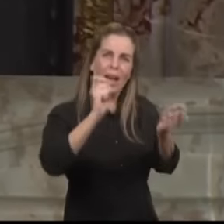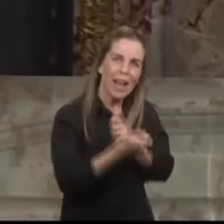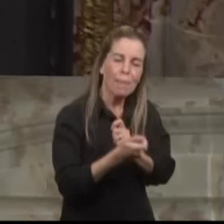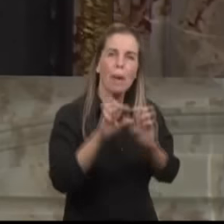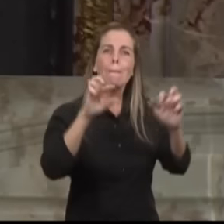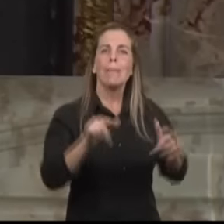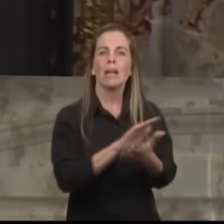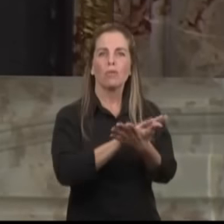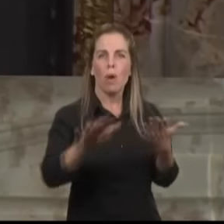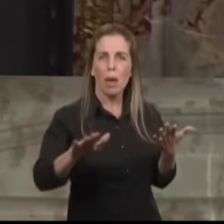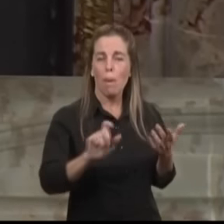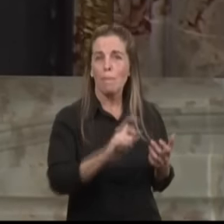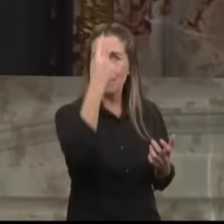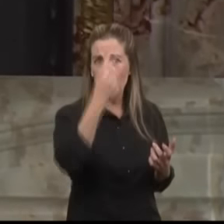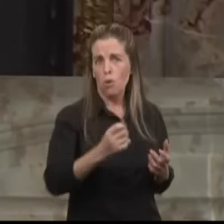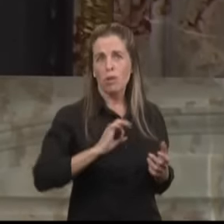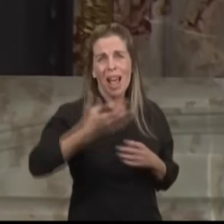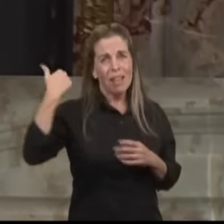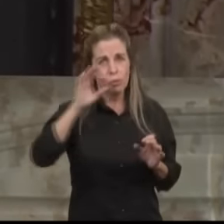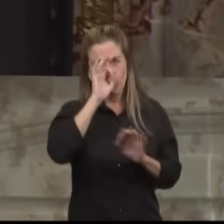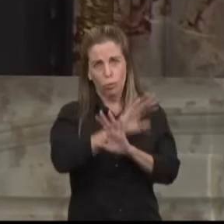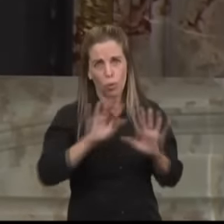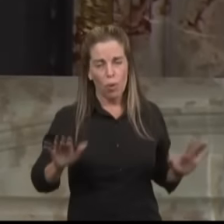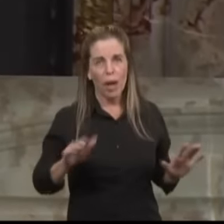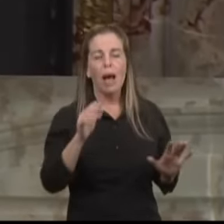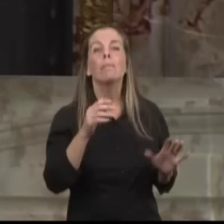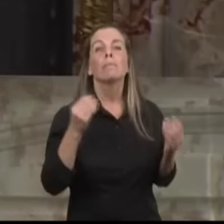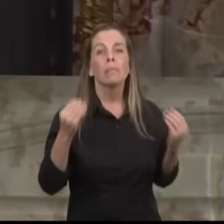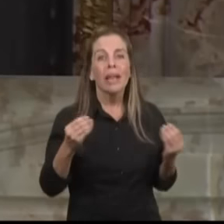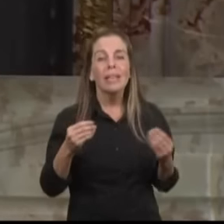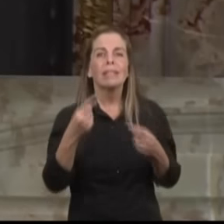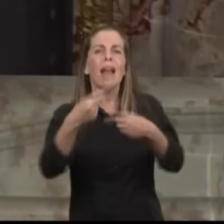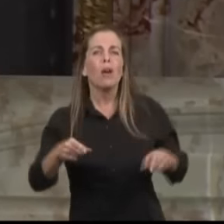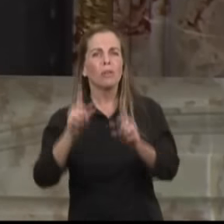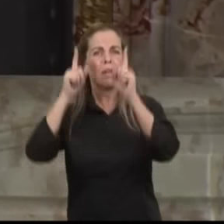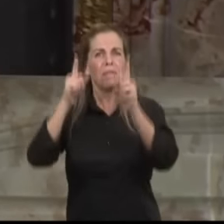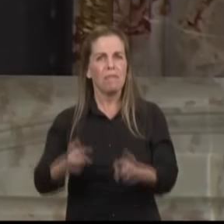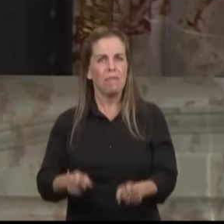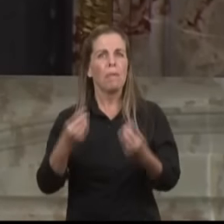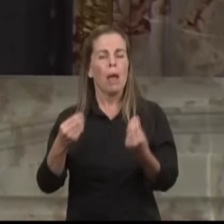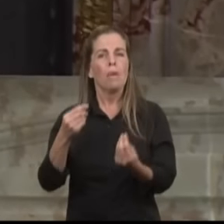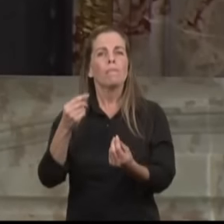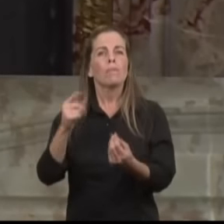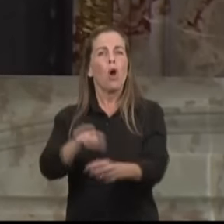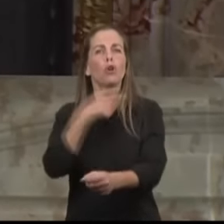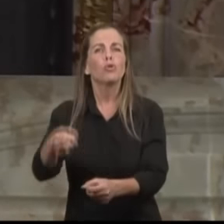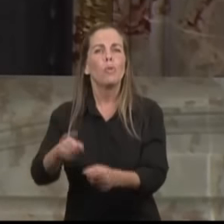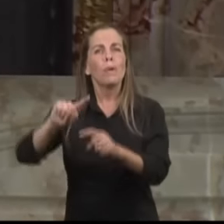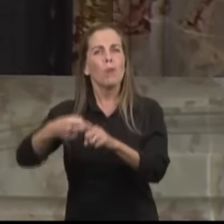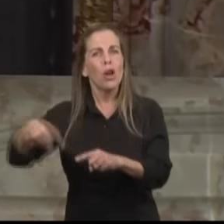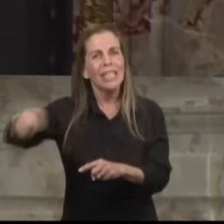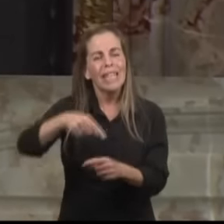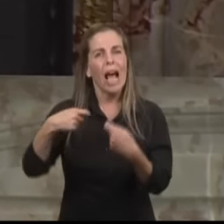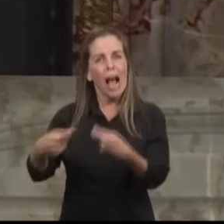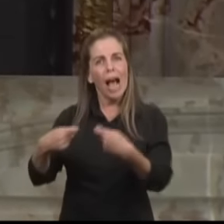no se hizo nunca antes en la historia argentina. El objeto inamovible es la adicción de la política al gasto público sin respaldo, que